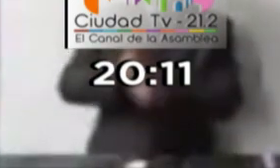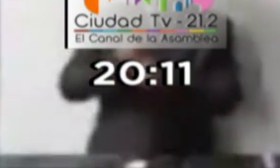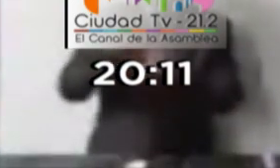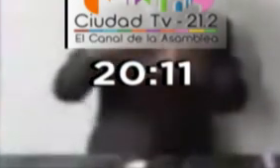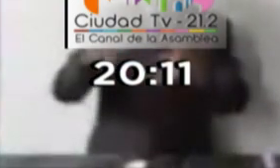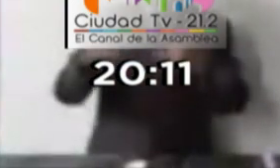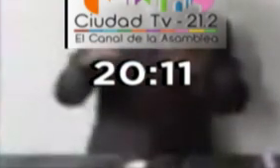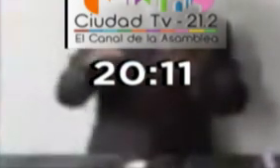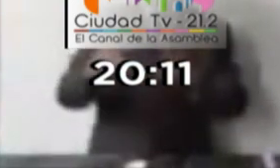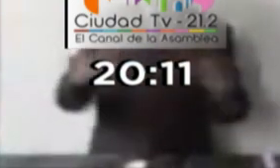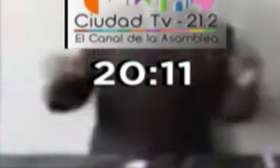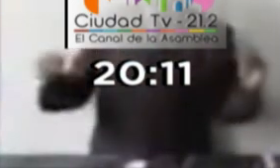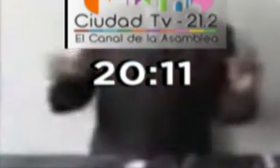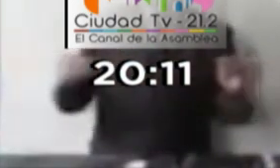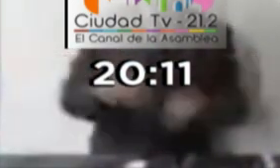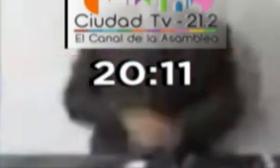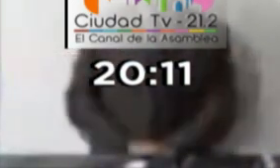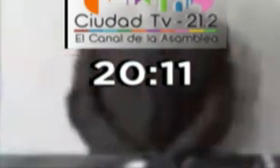Yo